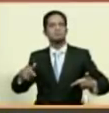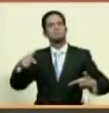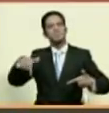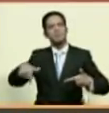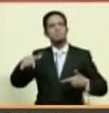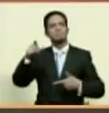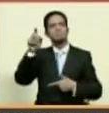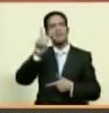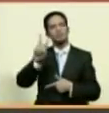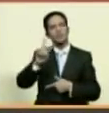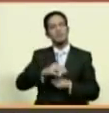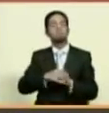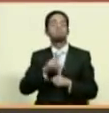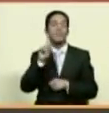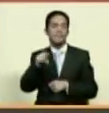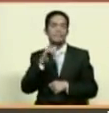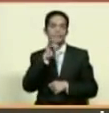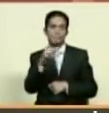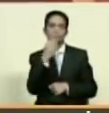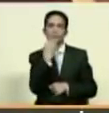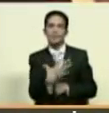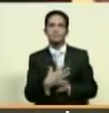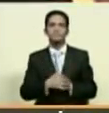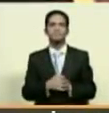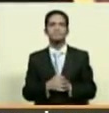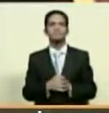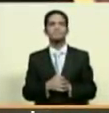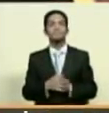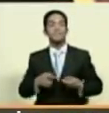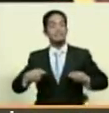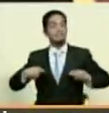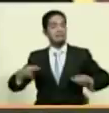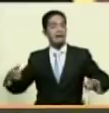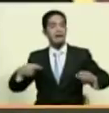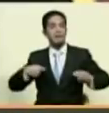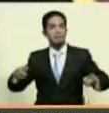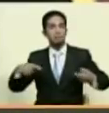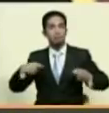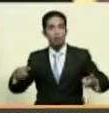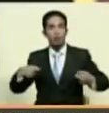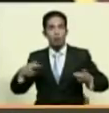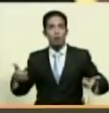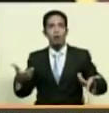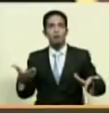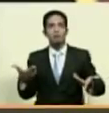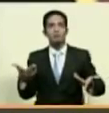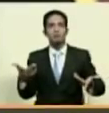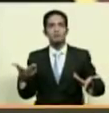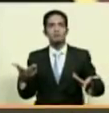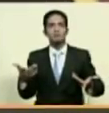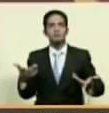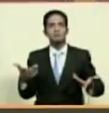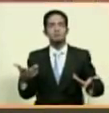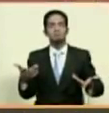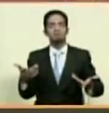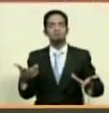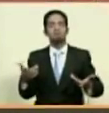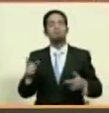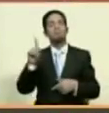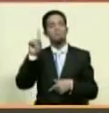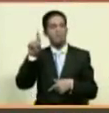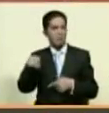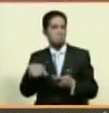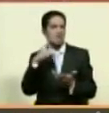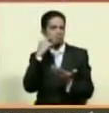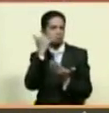tenemos muy buenas noticias. El gasto fiscal está dentro de lo previsto en el programa de